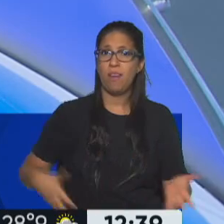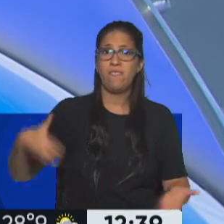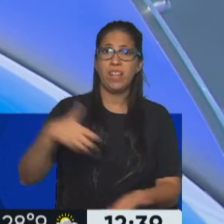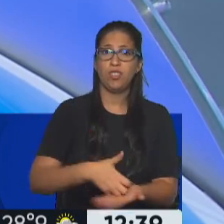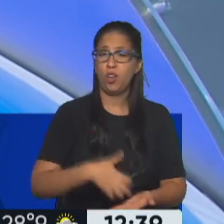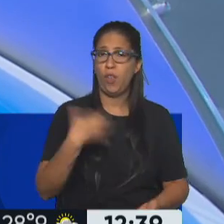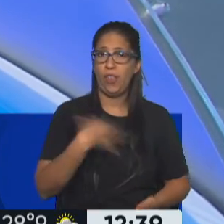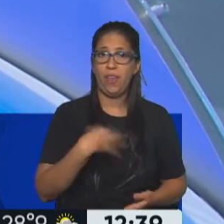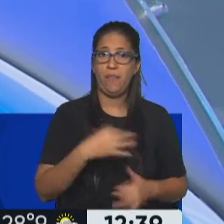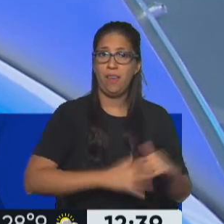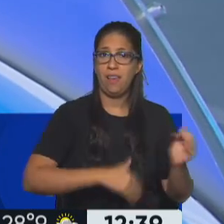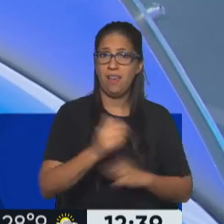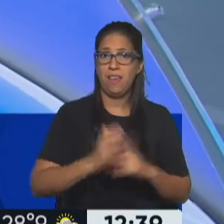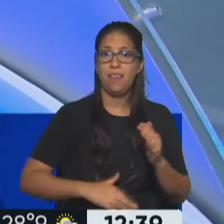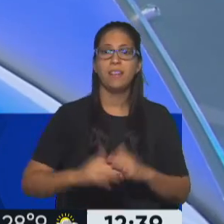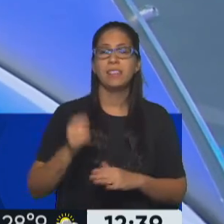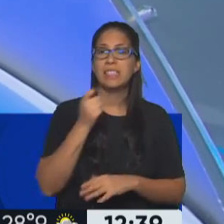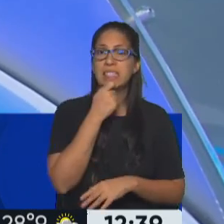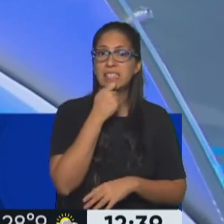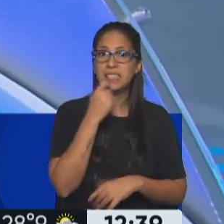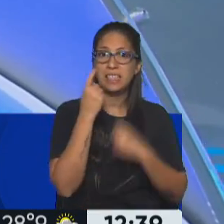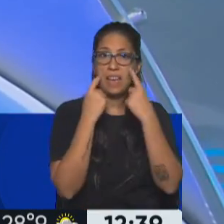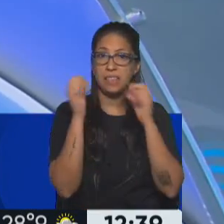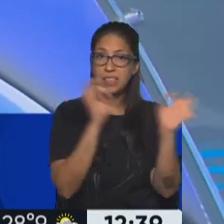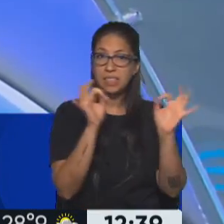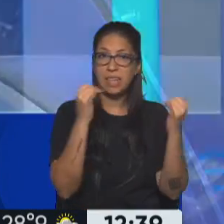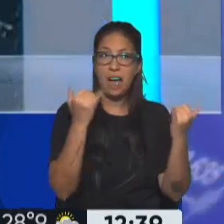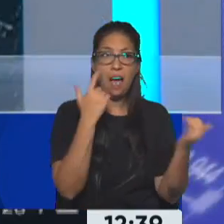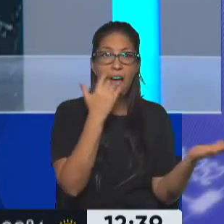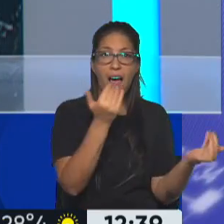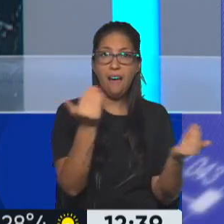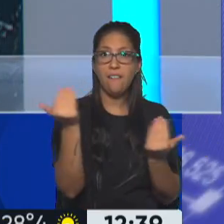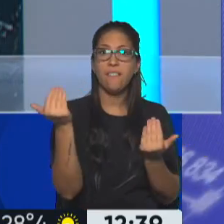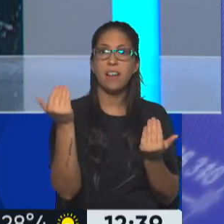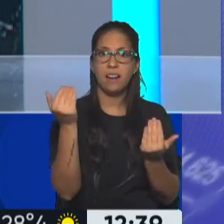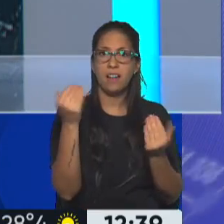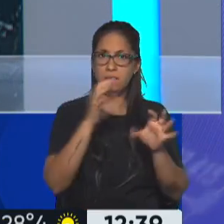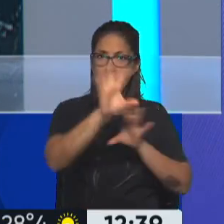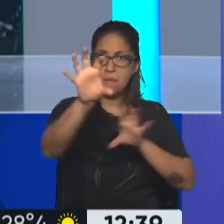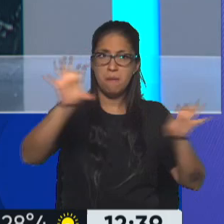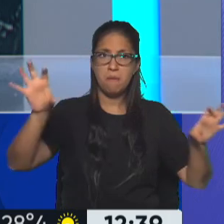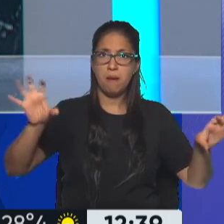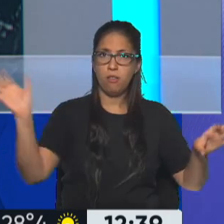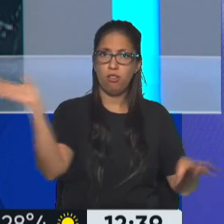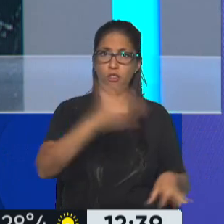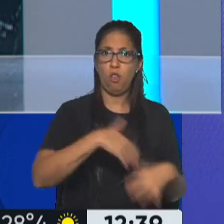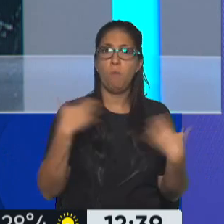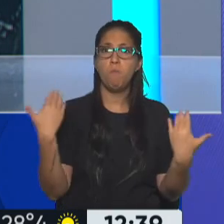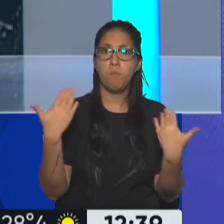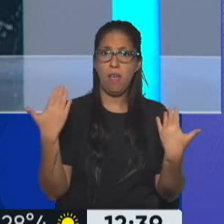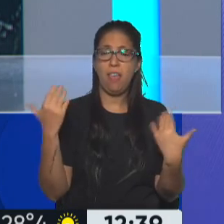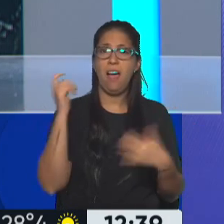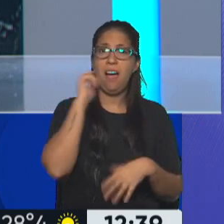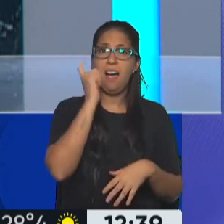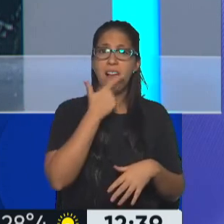y nuevamente una revisión tarifaria lo que hace es evaluar esas inversiones y ponerla en tarifa para que todo el mundo